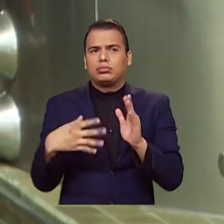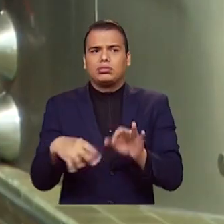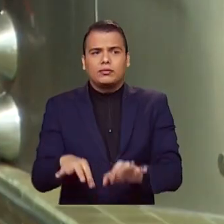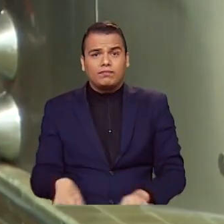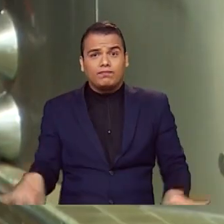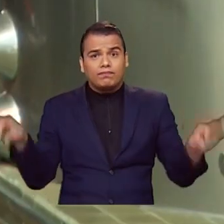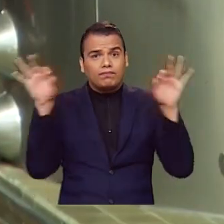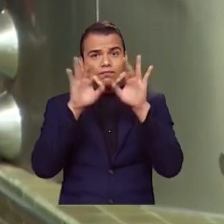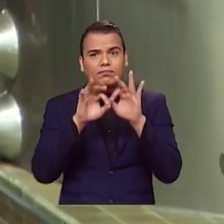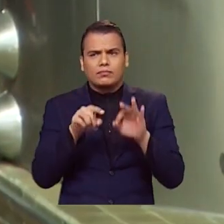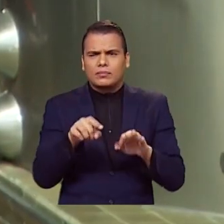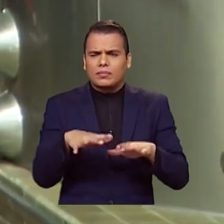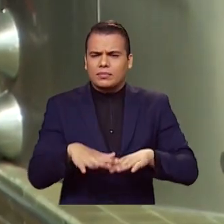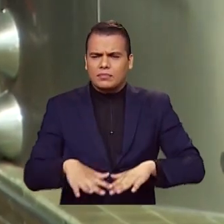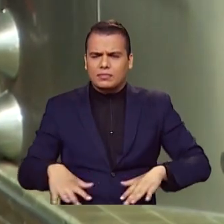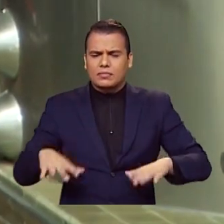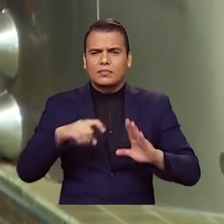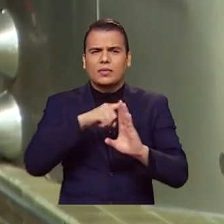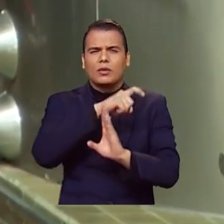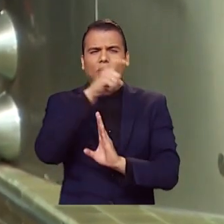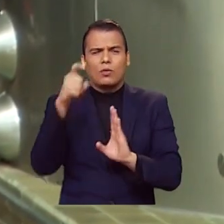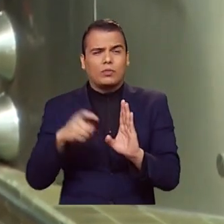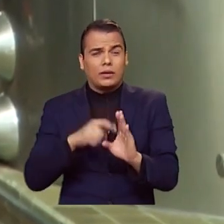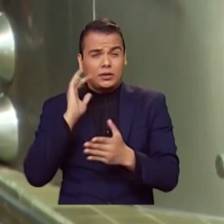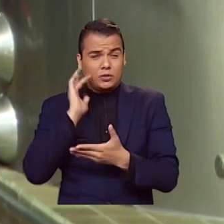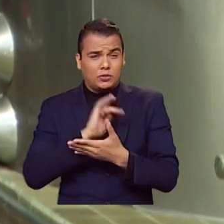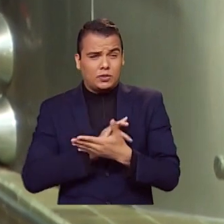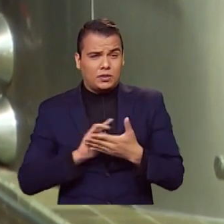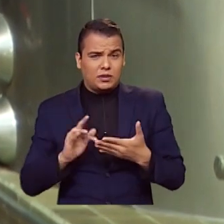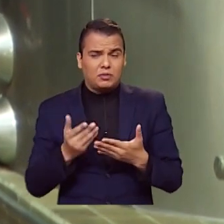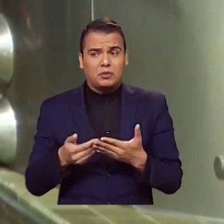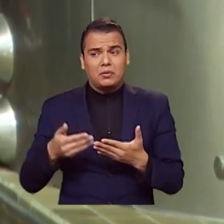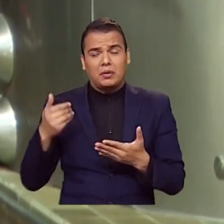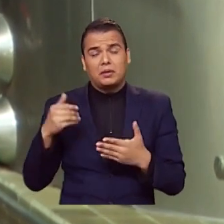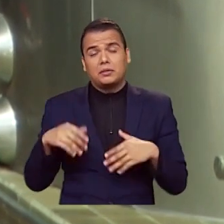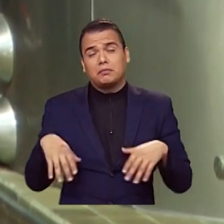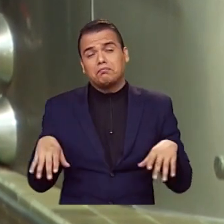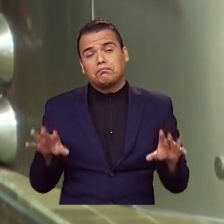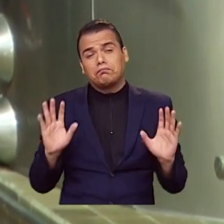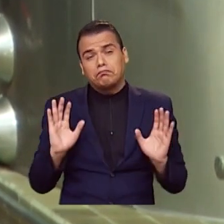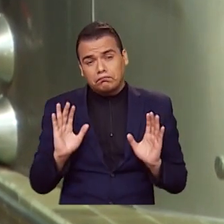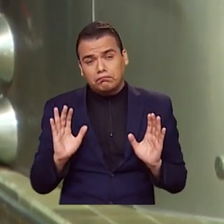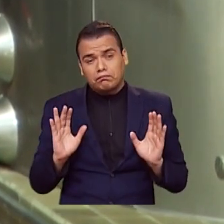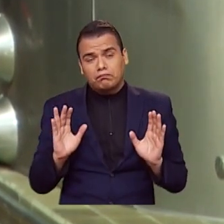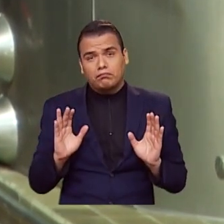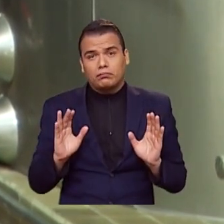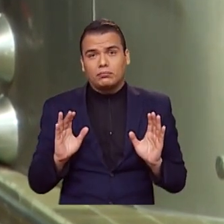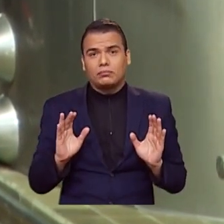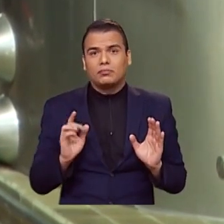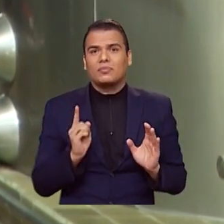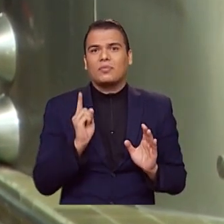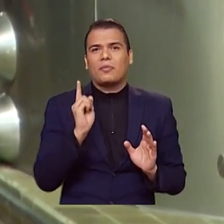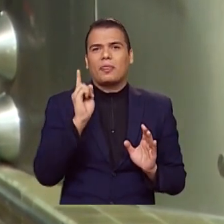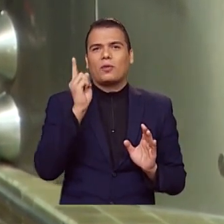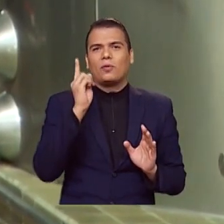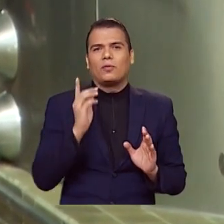y del aseo de todas las áreas, porque de pronto anteriormente no era tan importante debido a